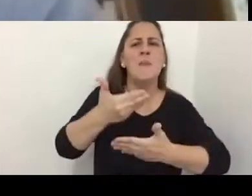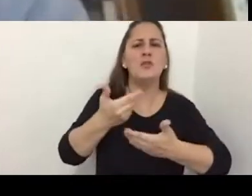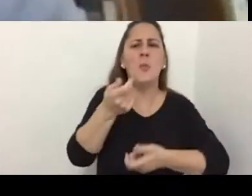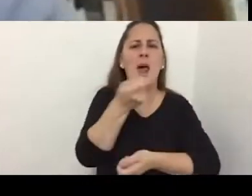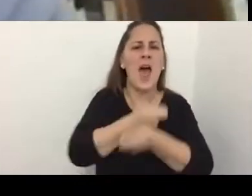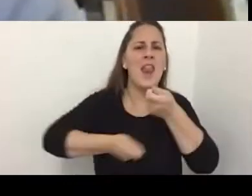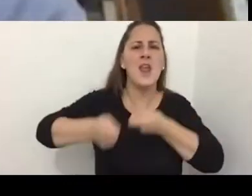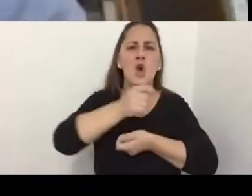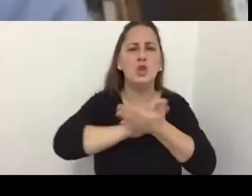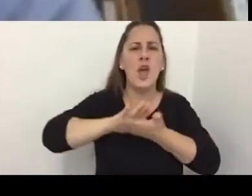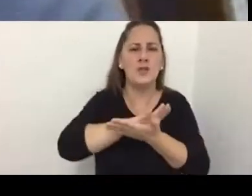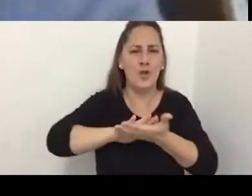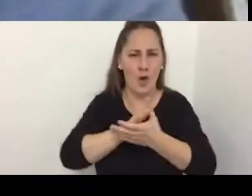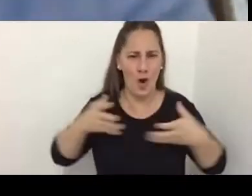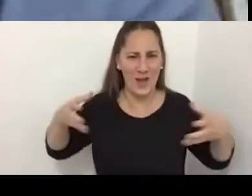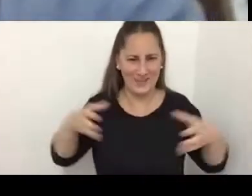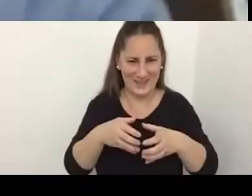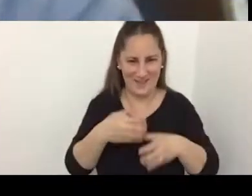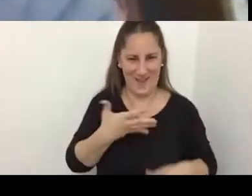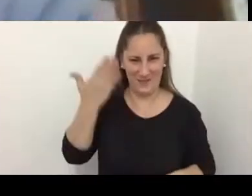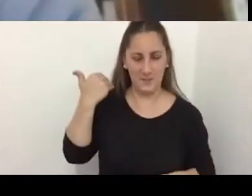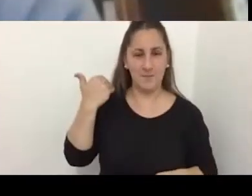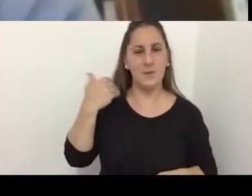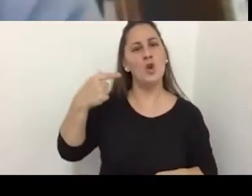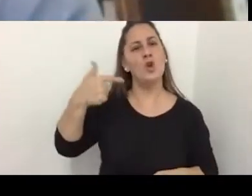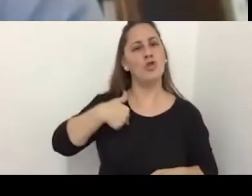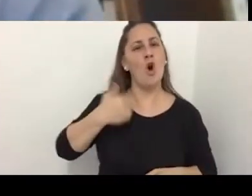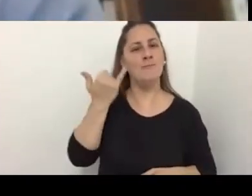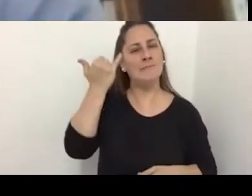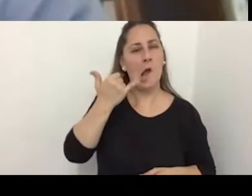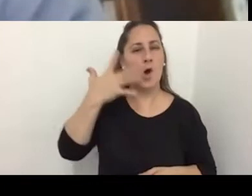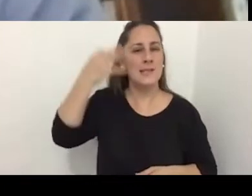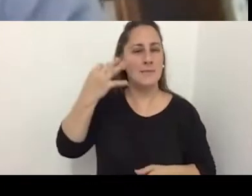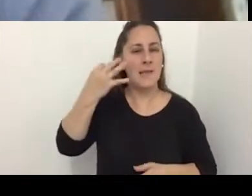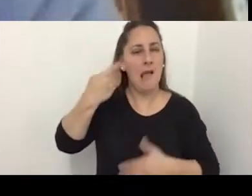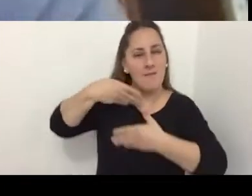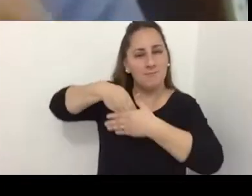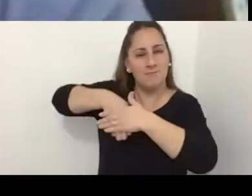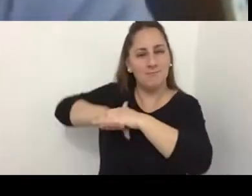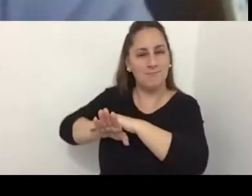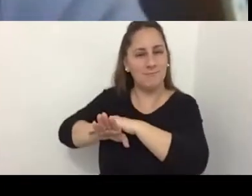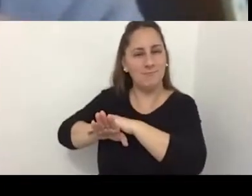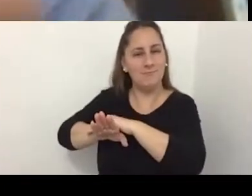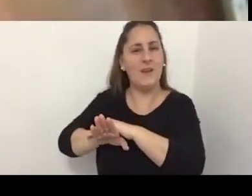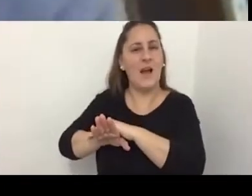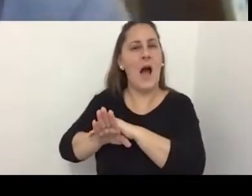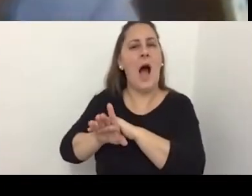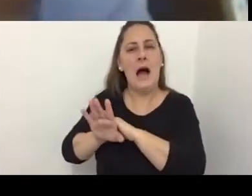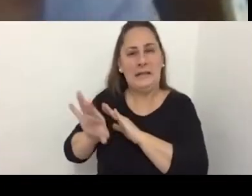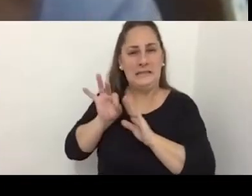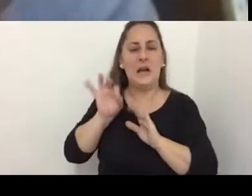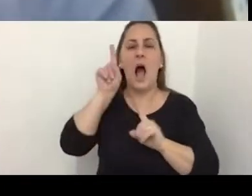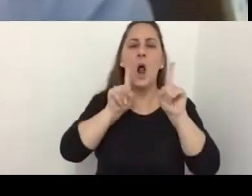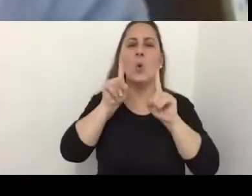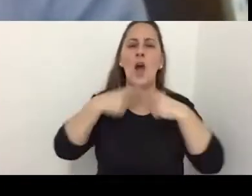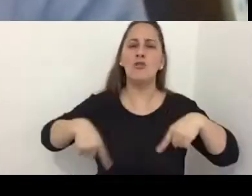colectiva, y yo me reservé hacer algunas consideraciones previas que van muy en línea